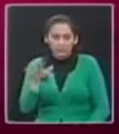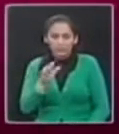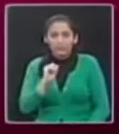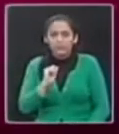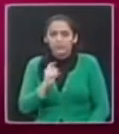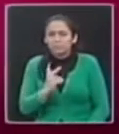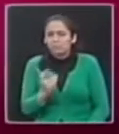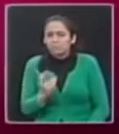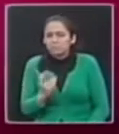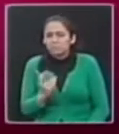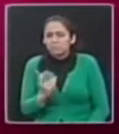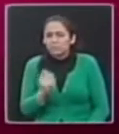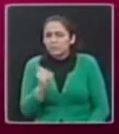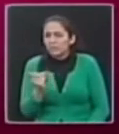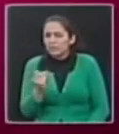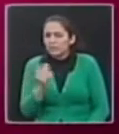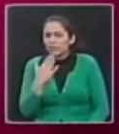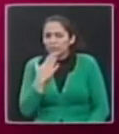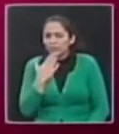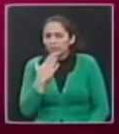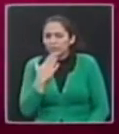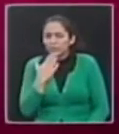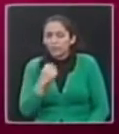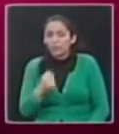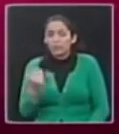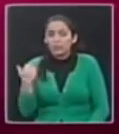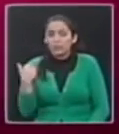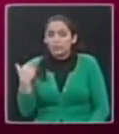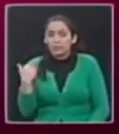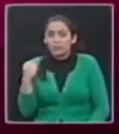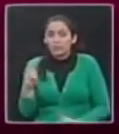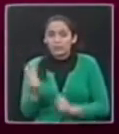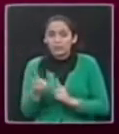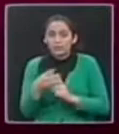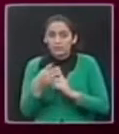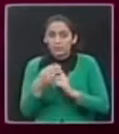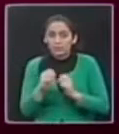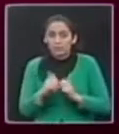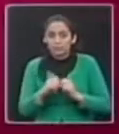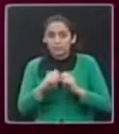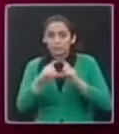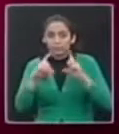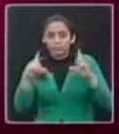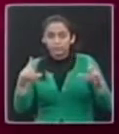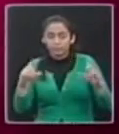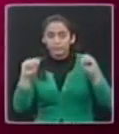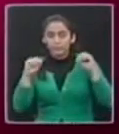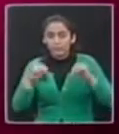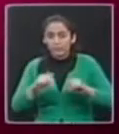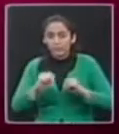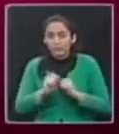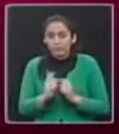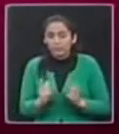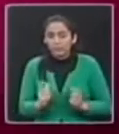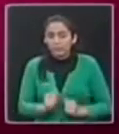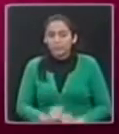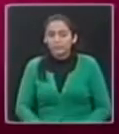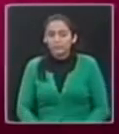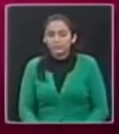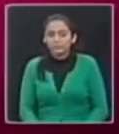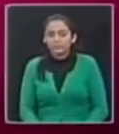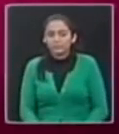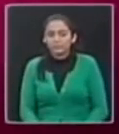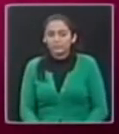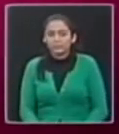que le provee una plataforma a las personas que tienen una casa y tienen, digamos, una